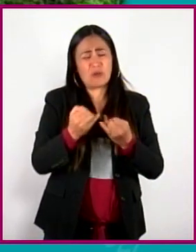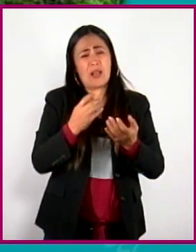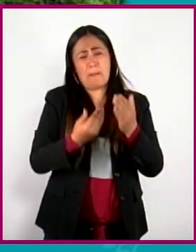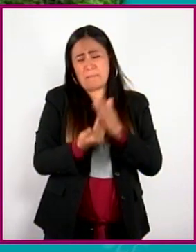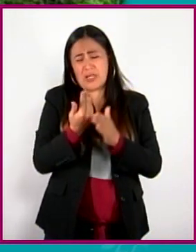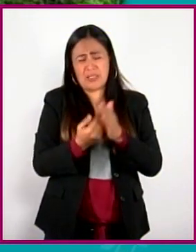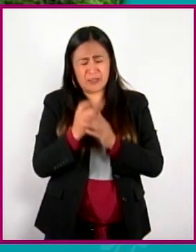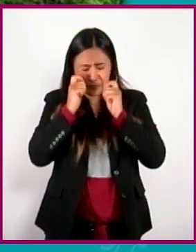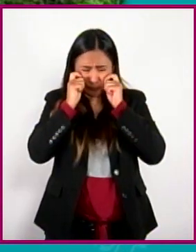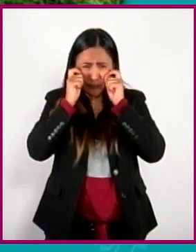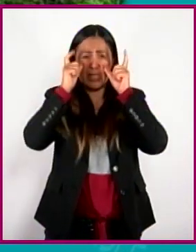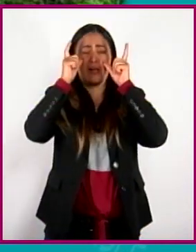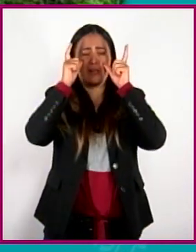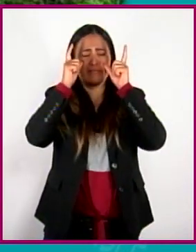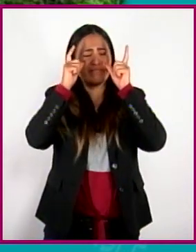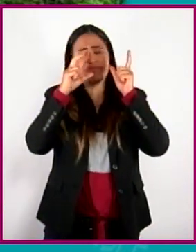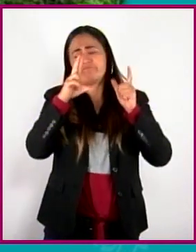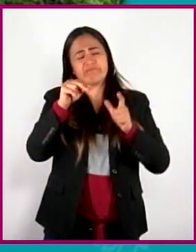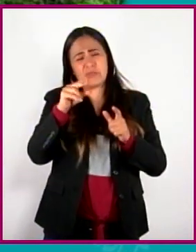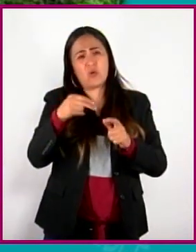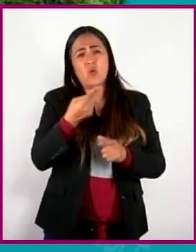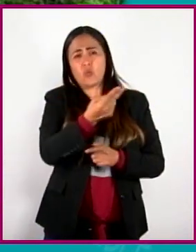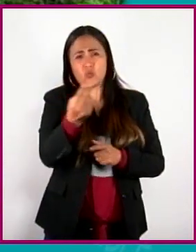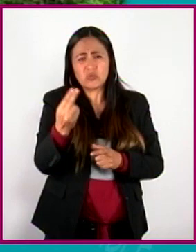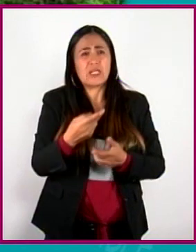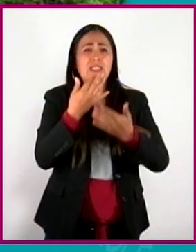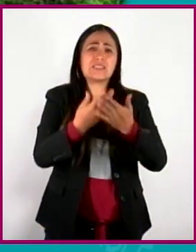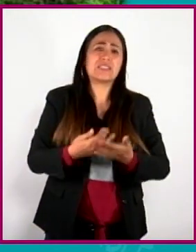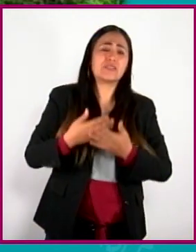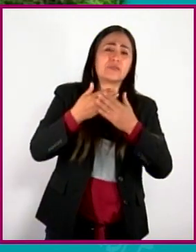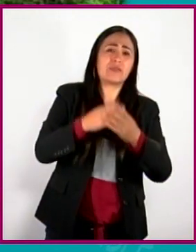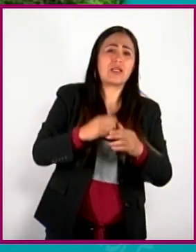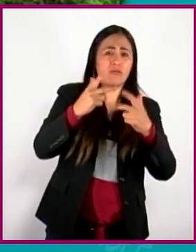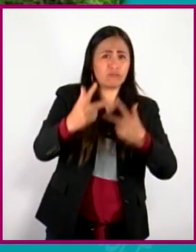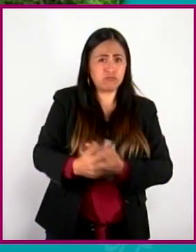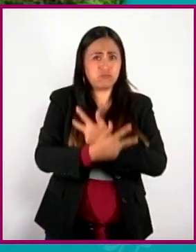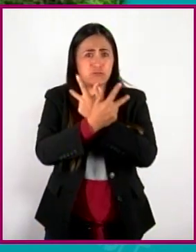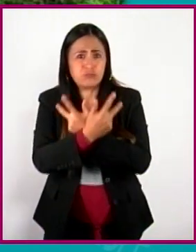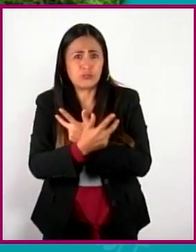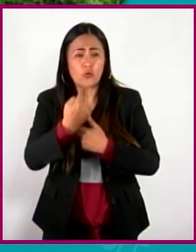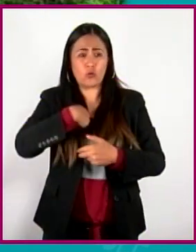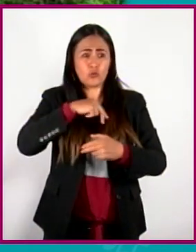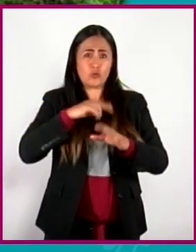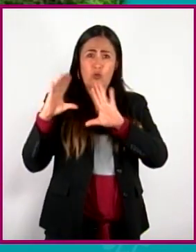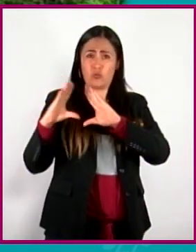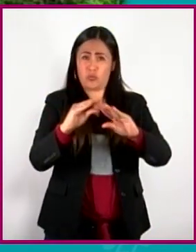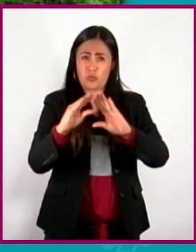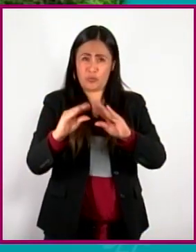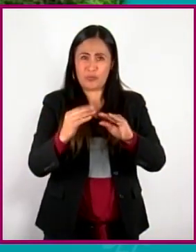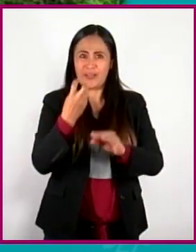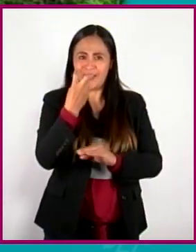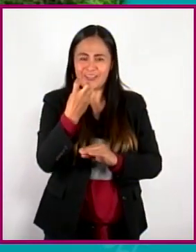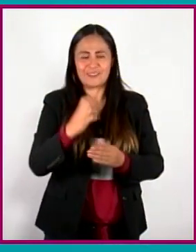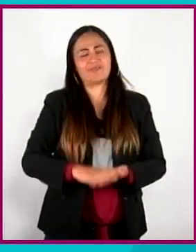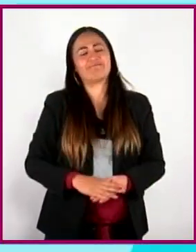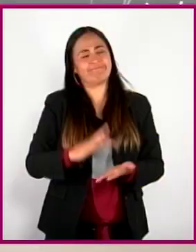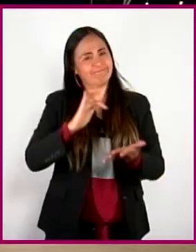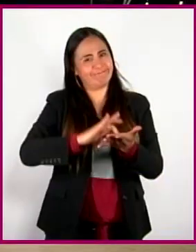en la mañana si no supiéramos que ustedes están esperando lo que nosotros tengamos que decirles. Entonces, muchas gracias por estar